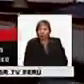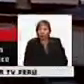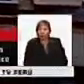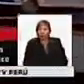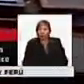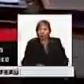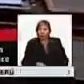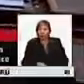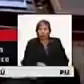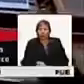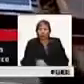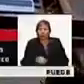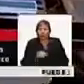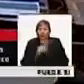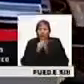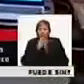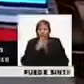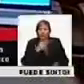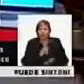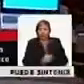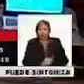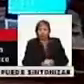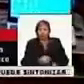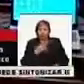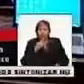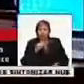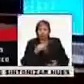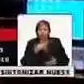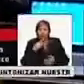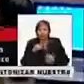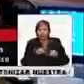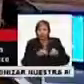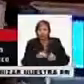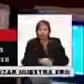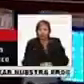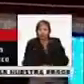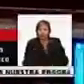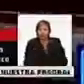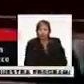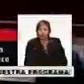del doctor Nicanor Asmat Vega,